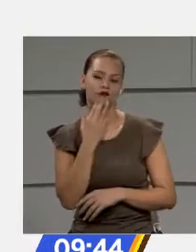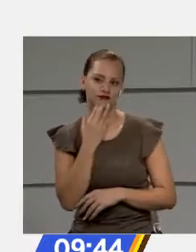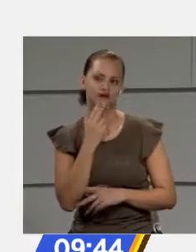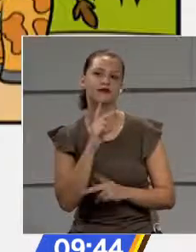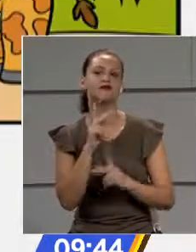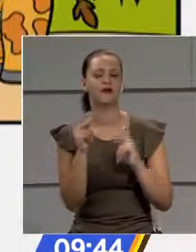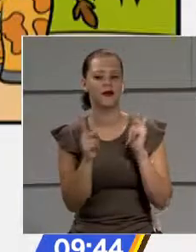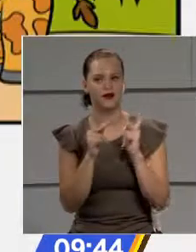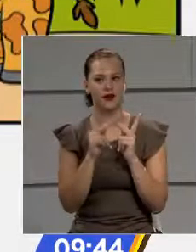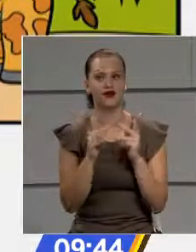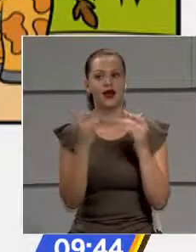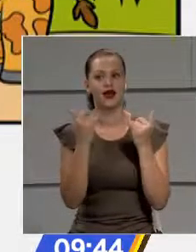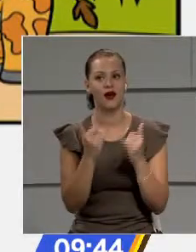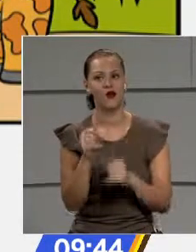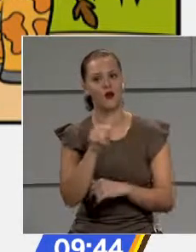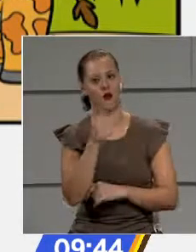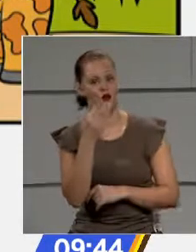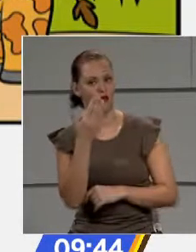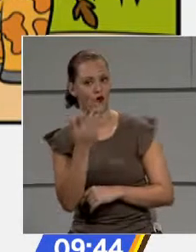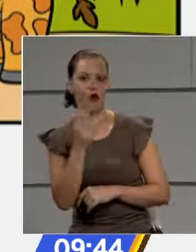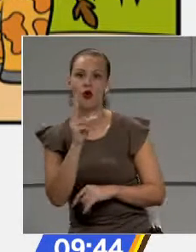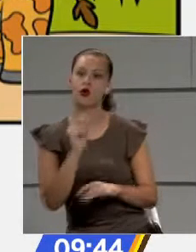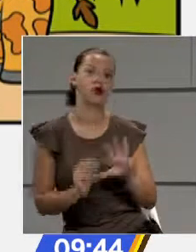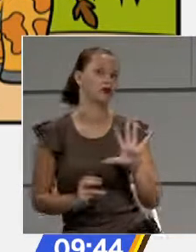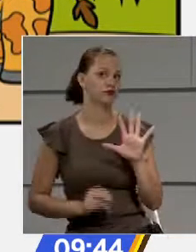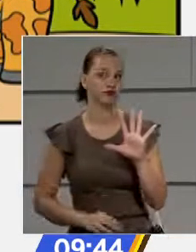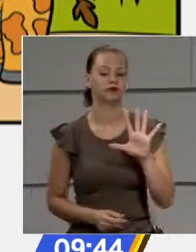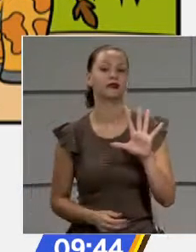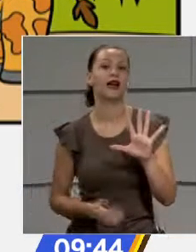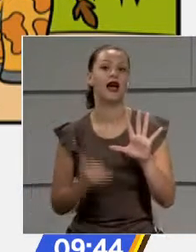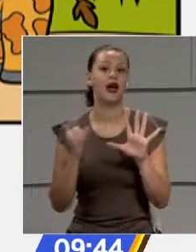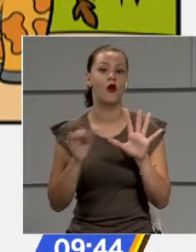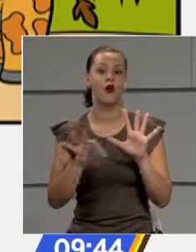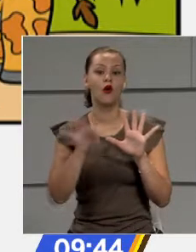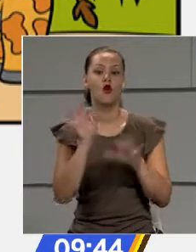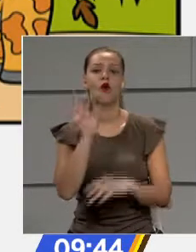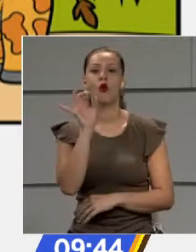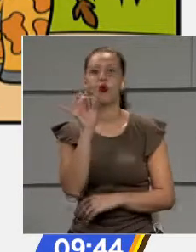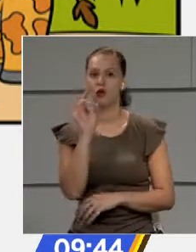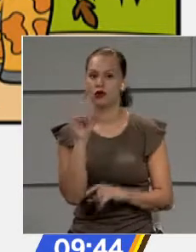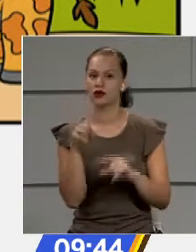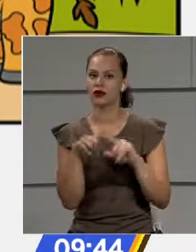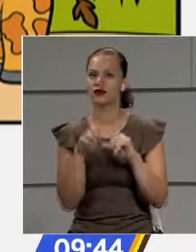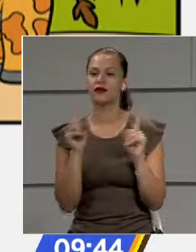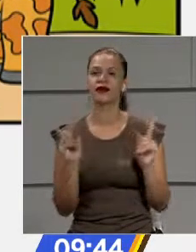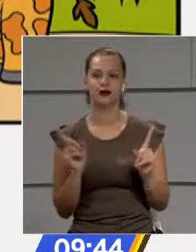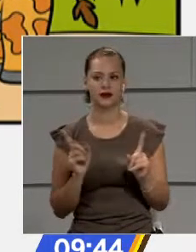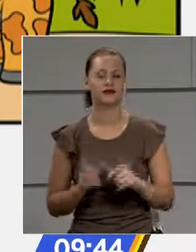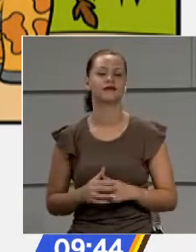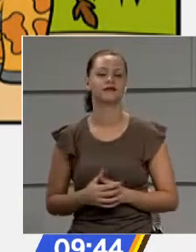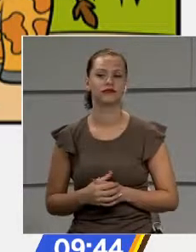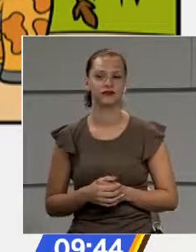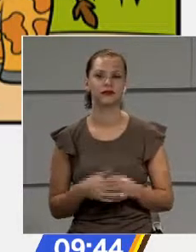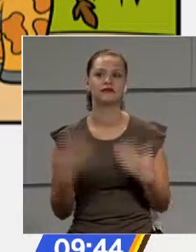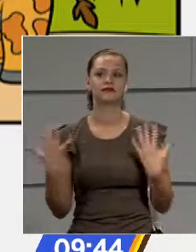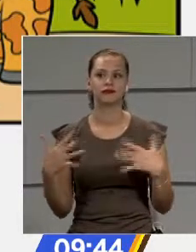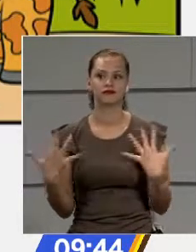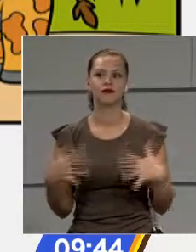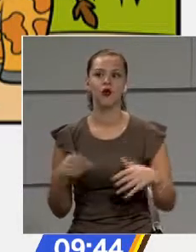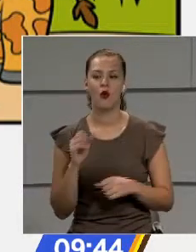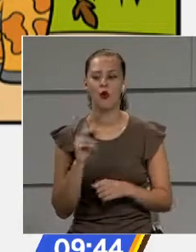bien. Ahora tenemos otro, ya no son 5. Ahora vamos a encontrar 8 diferencias. ¡Wow! Ok.